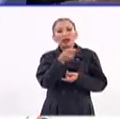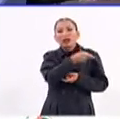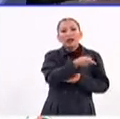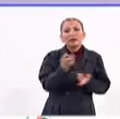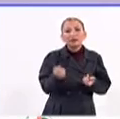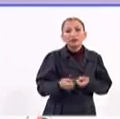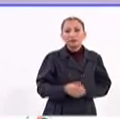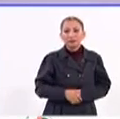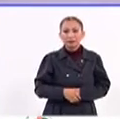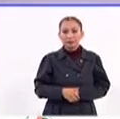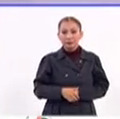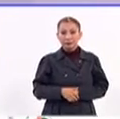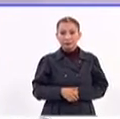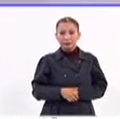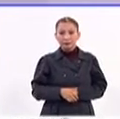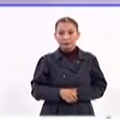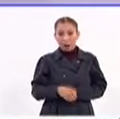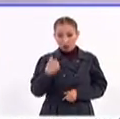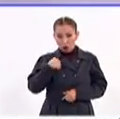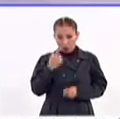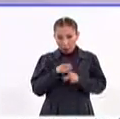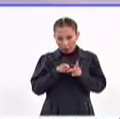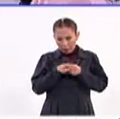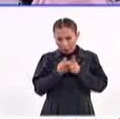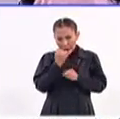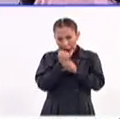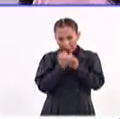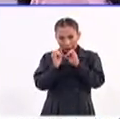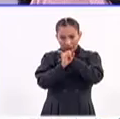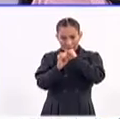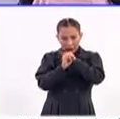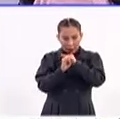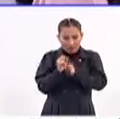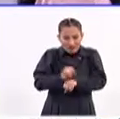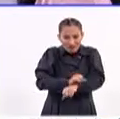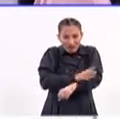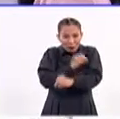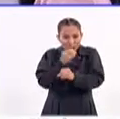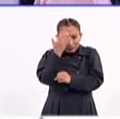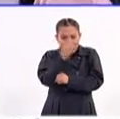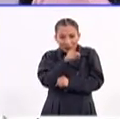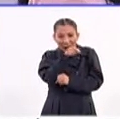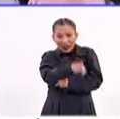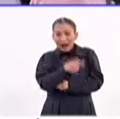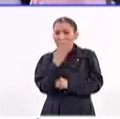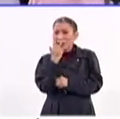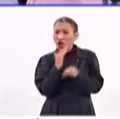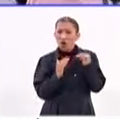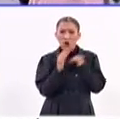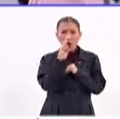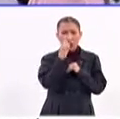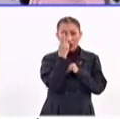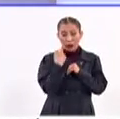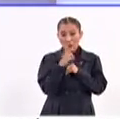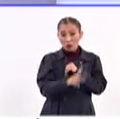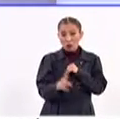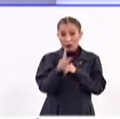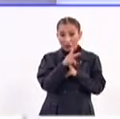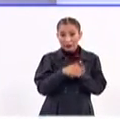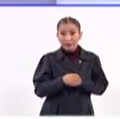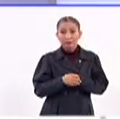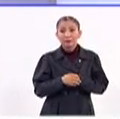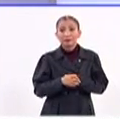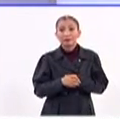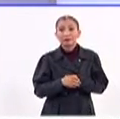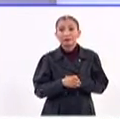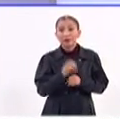dijeron sobre este cuando empecé a buscar por internet me emocioné mucho al saber que es una de las mejores universidades públicas